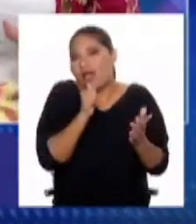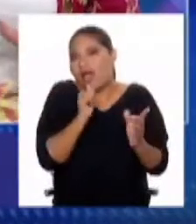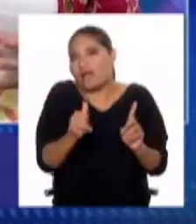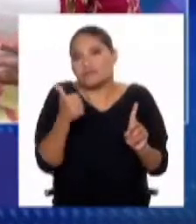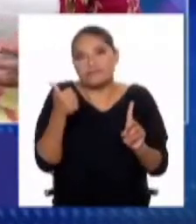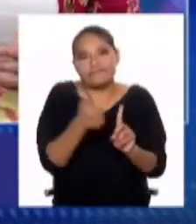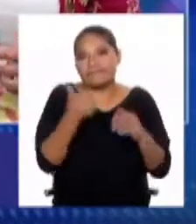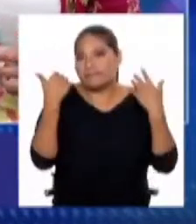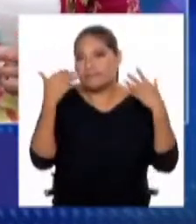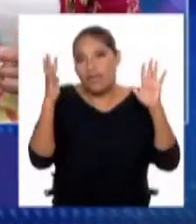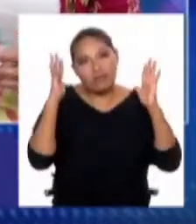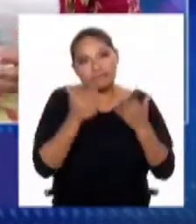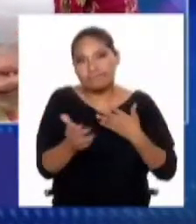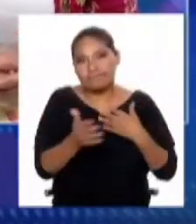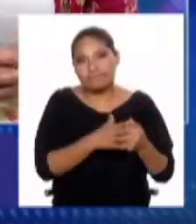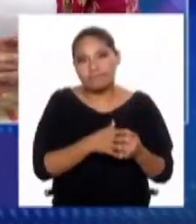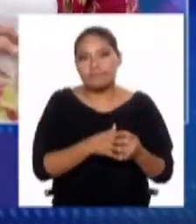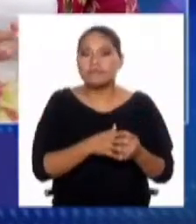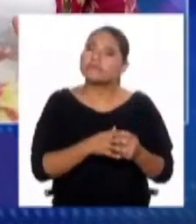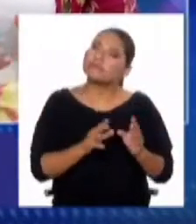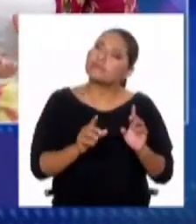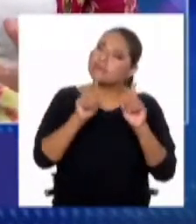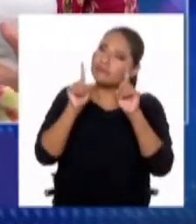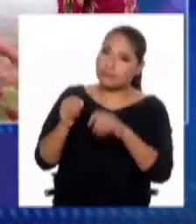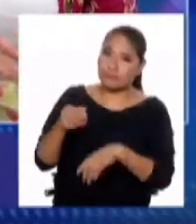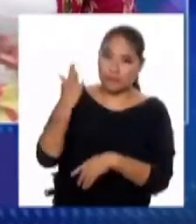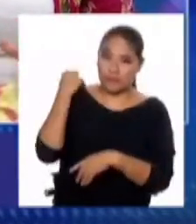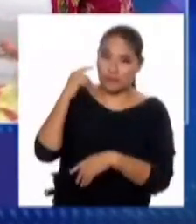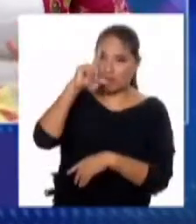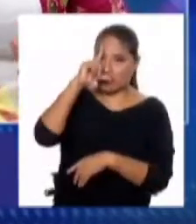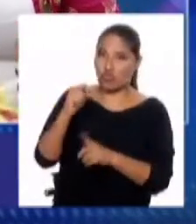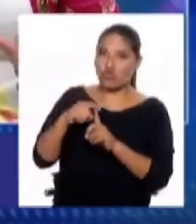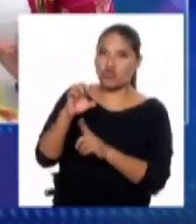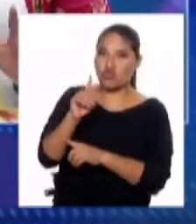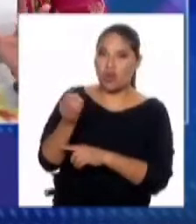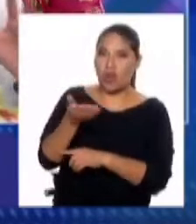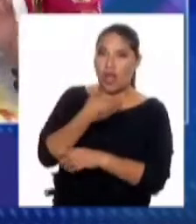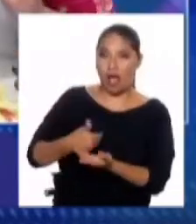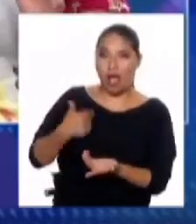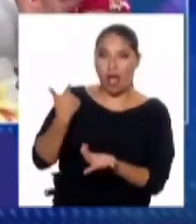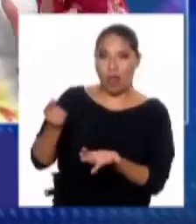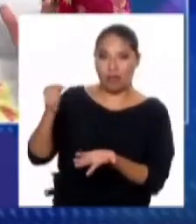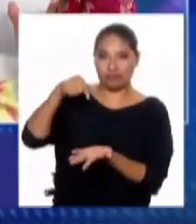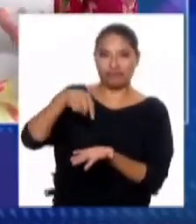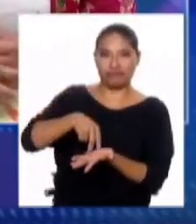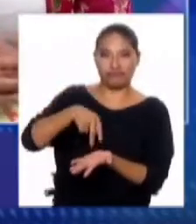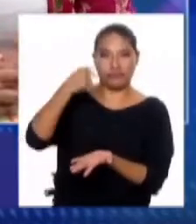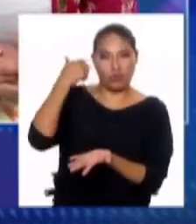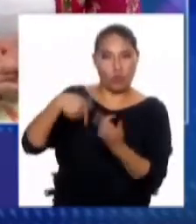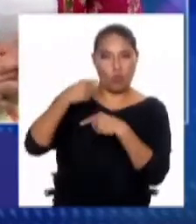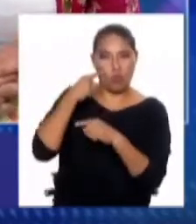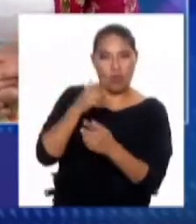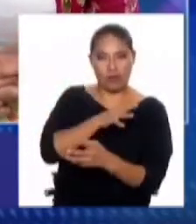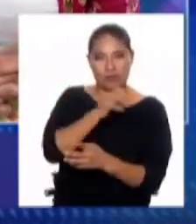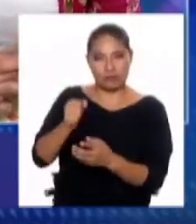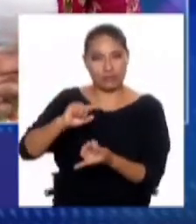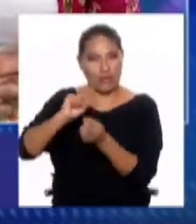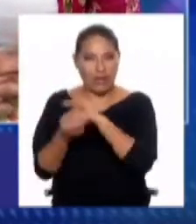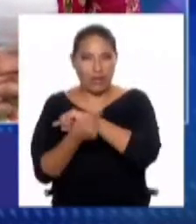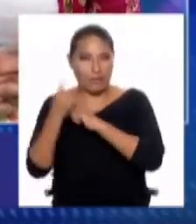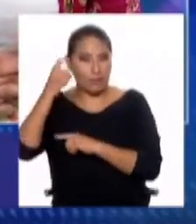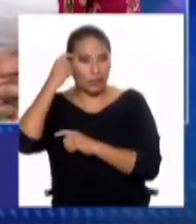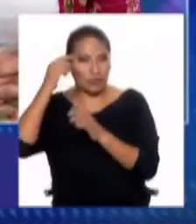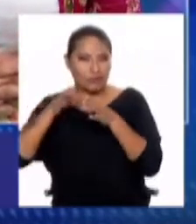¿Usted importa? ¿Cree que la presencia del expresidente Toledo va a cambiar la reconfiguración política o es exagerar?